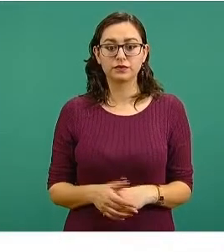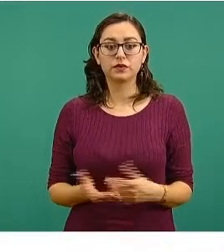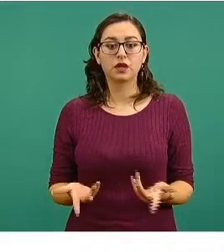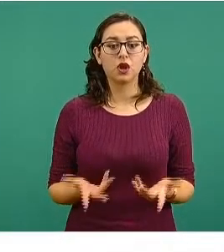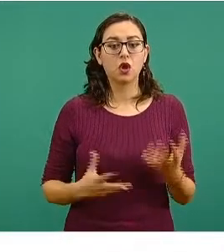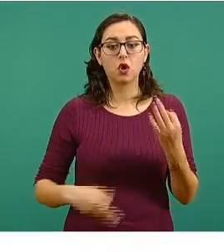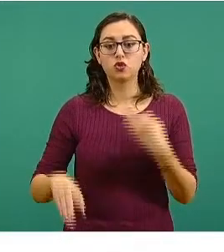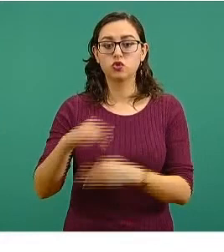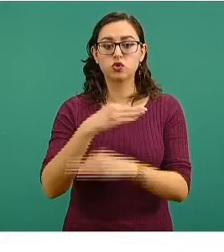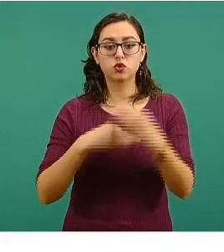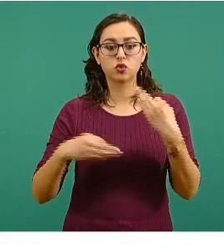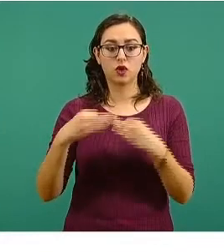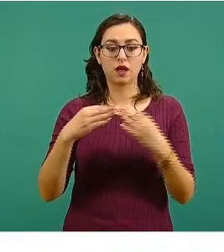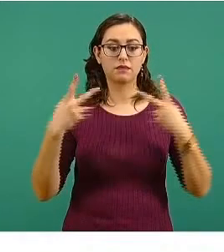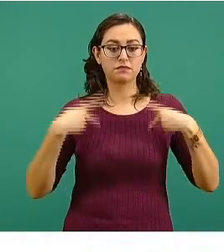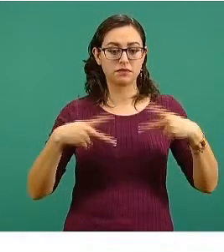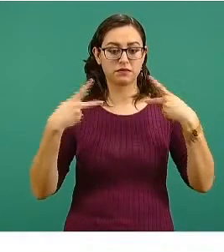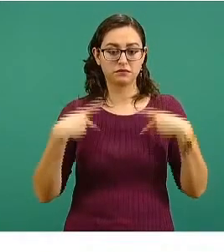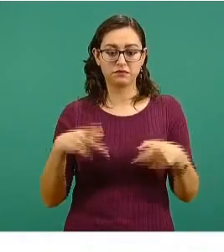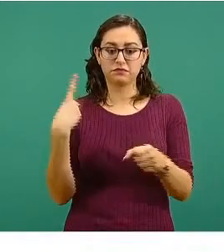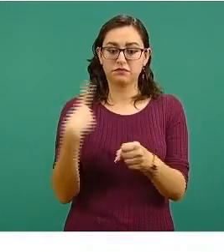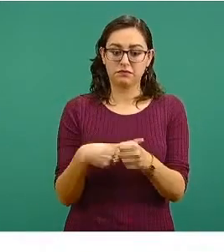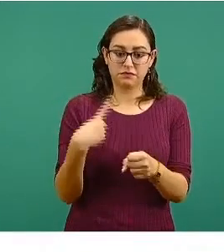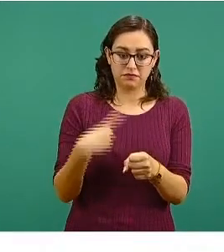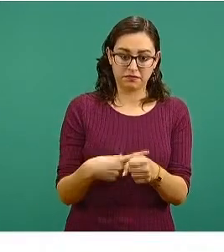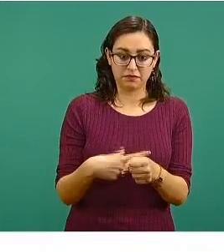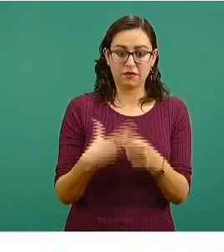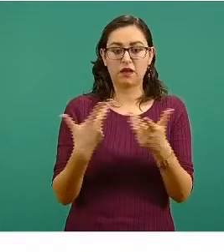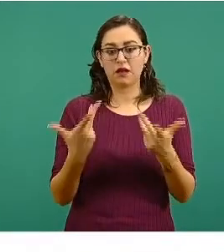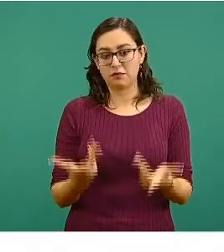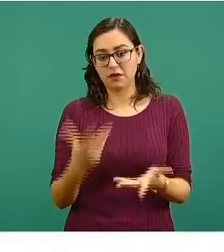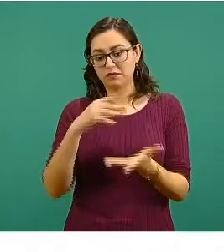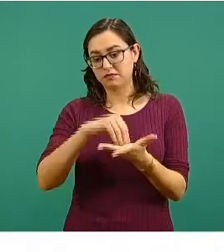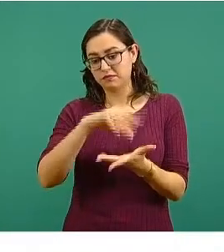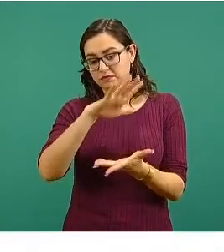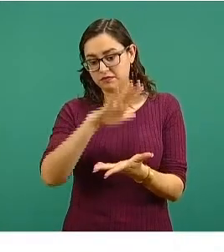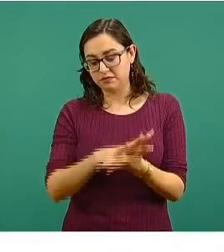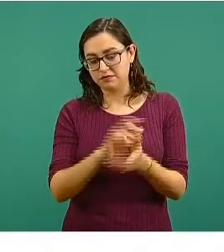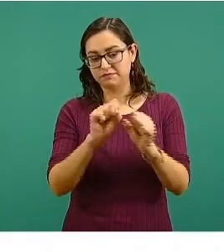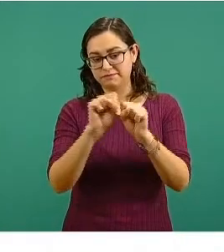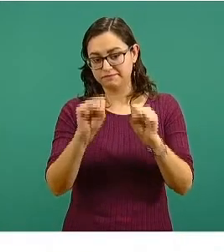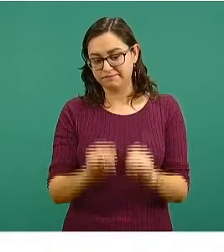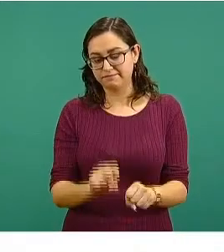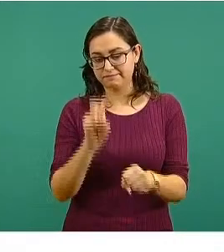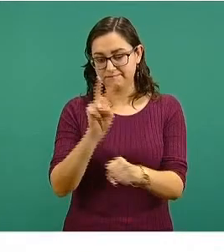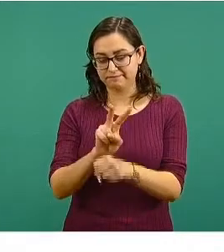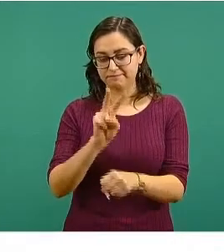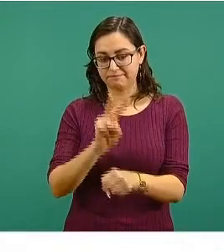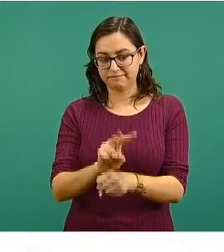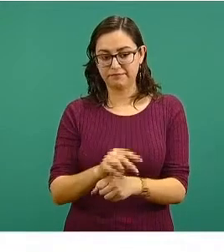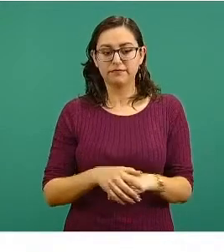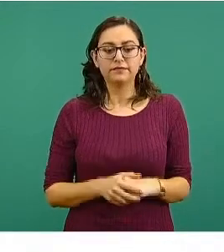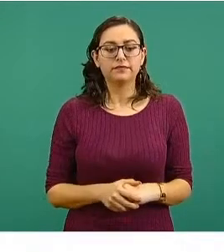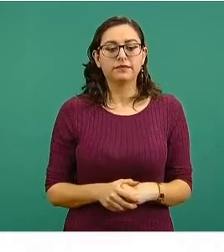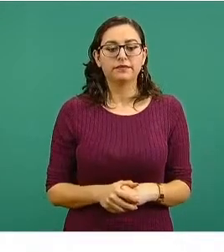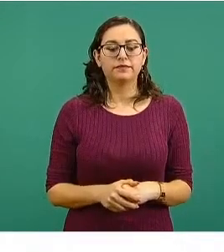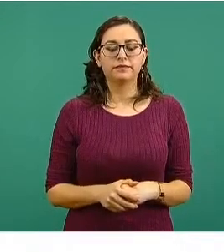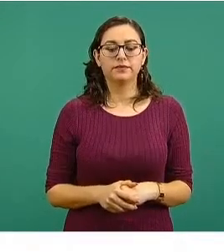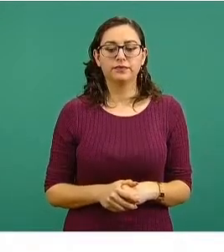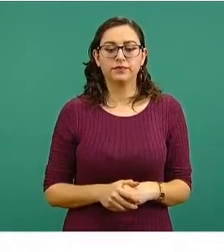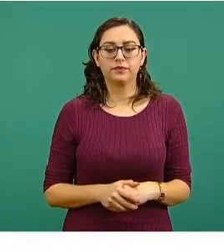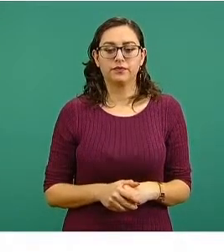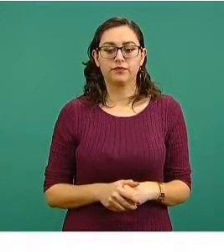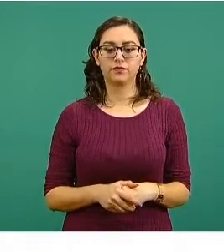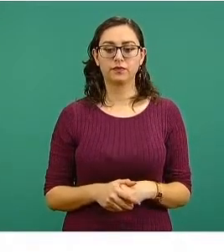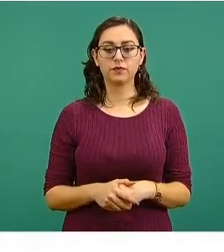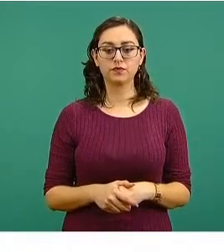personas que han tenido un contacto con el Sistema Nacional de Vigilancia Epidemiológica. Actualmente, con